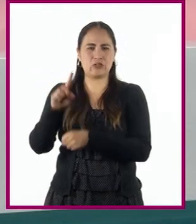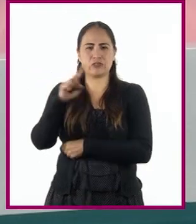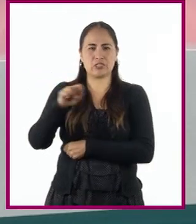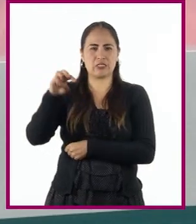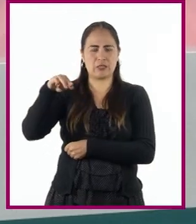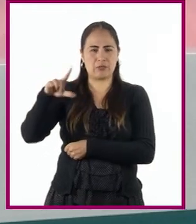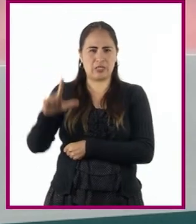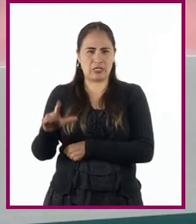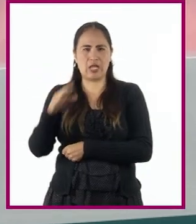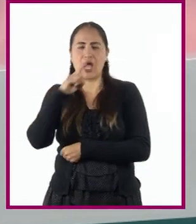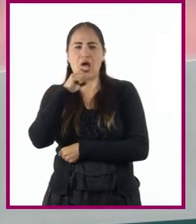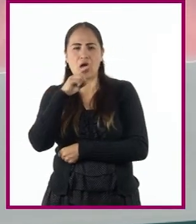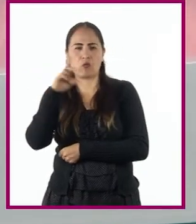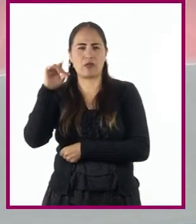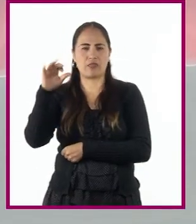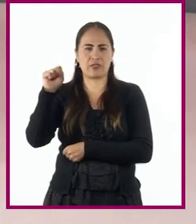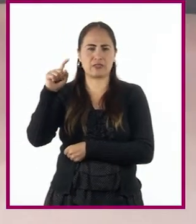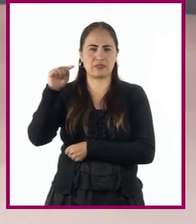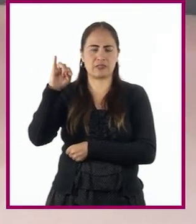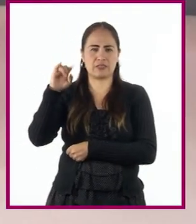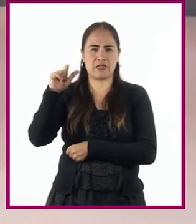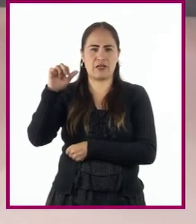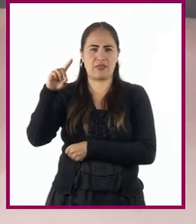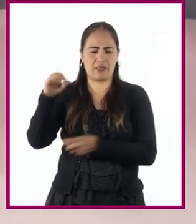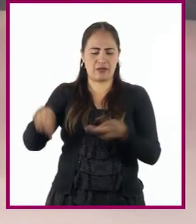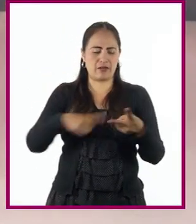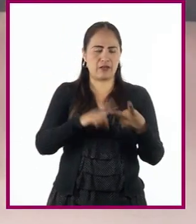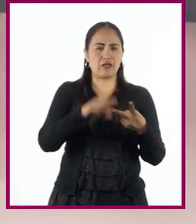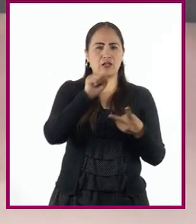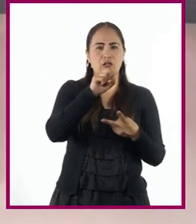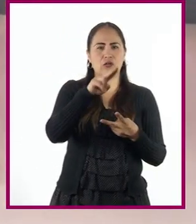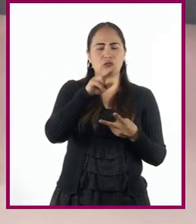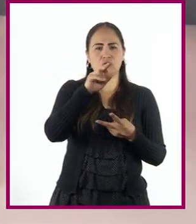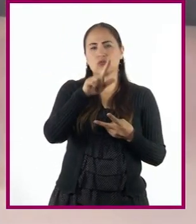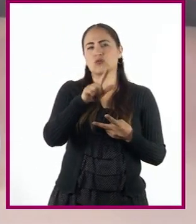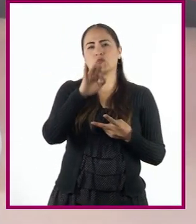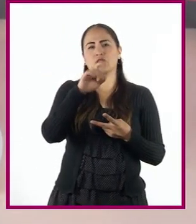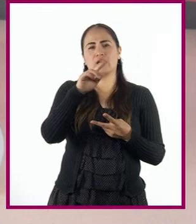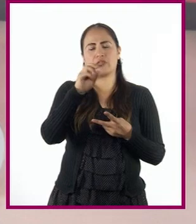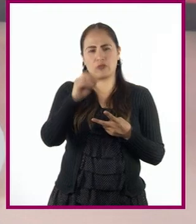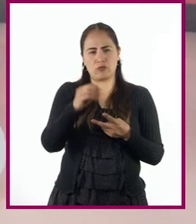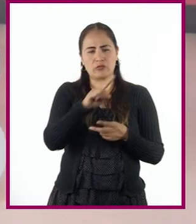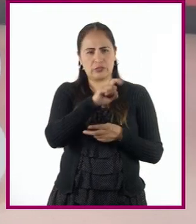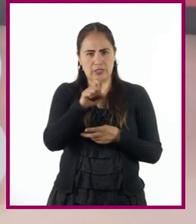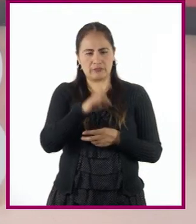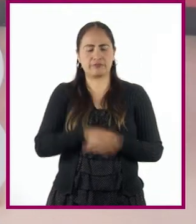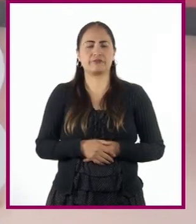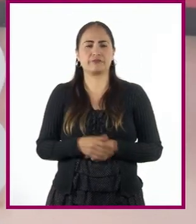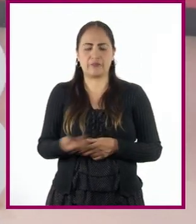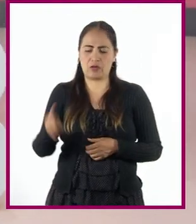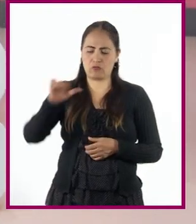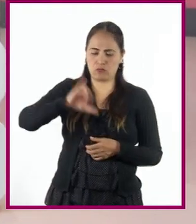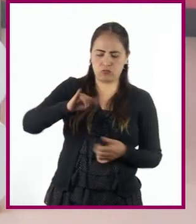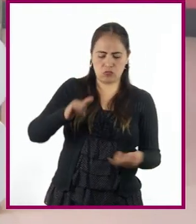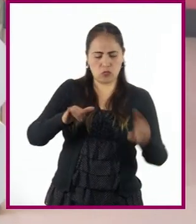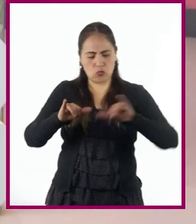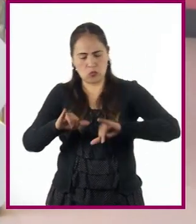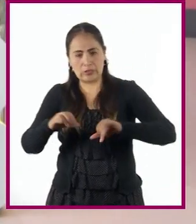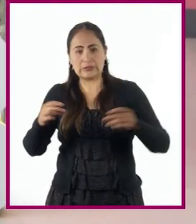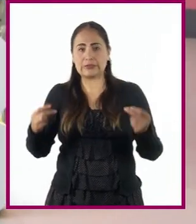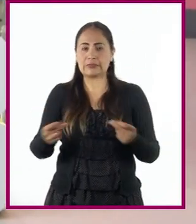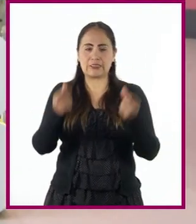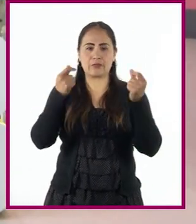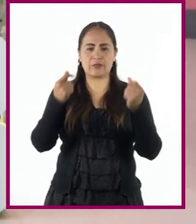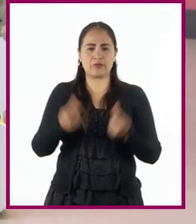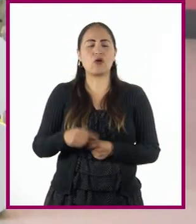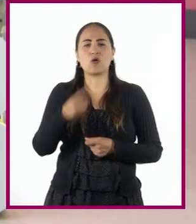destilada y una cucharada de sulfato de hierro. Agreguen un poco de disolución de hidróxido de sodio y ¡eureka! Al instante tenemos un